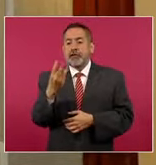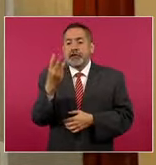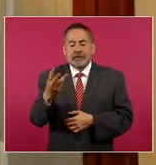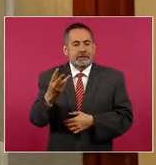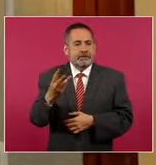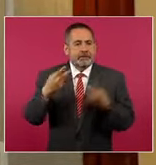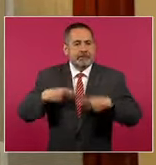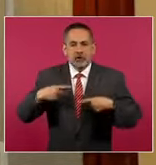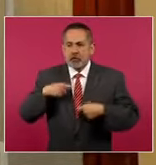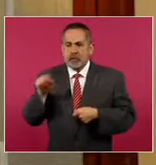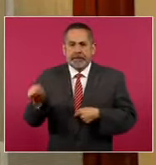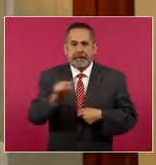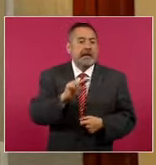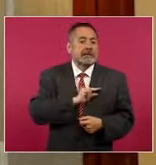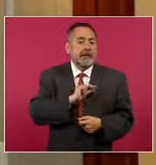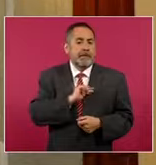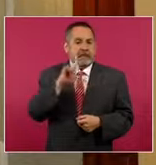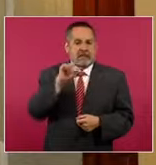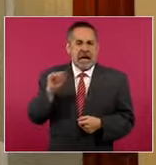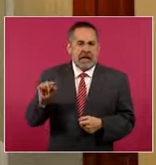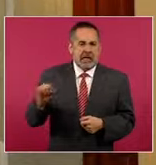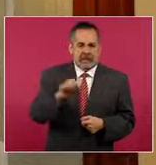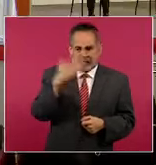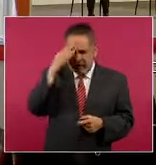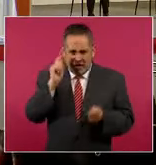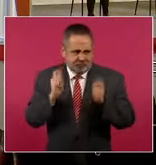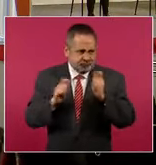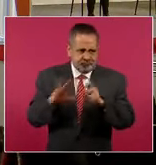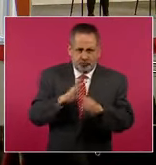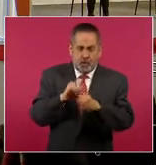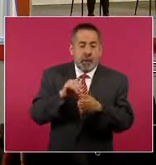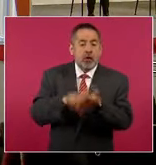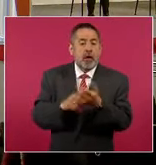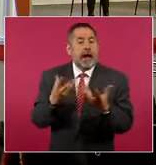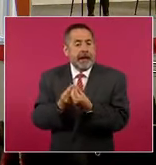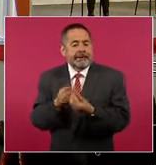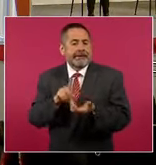organismos especializados de la Guardia Nacional. Adelante.